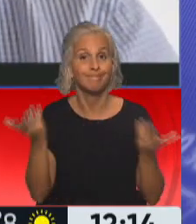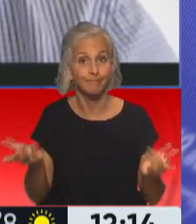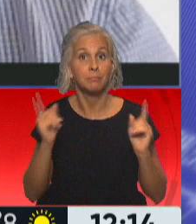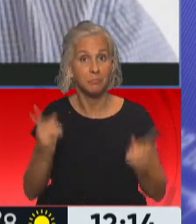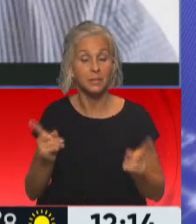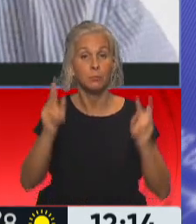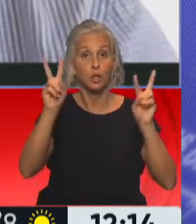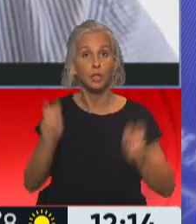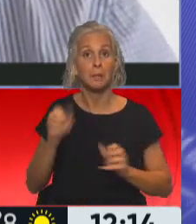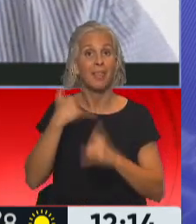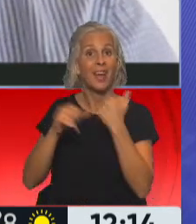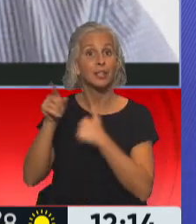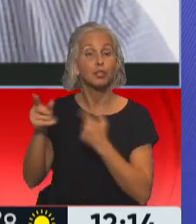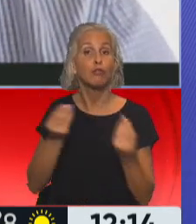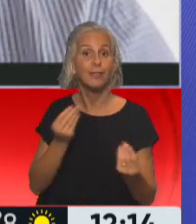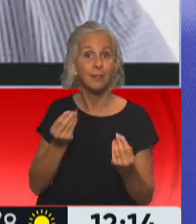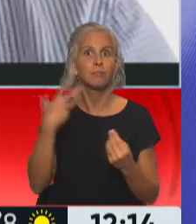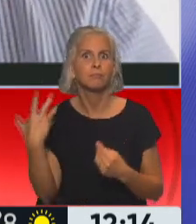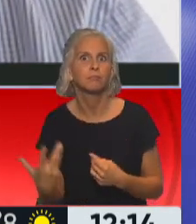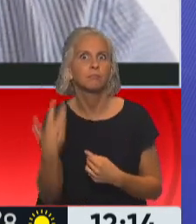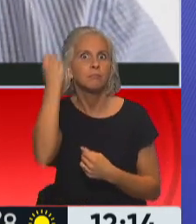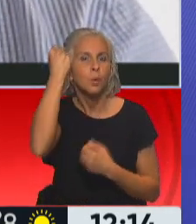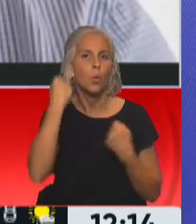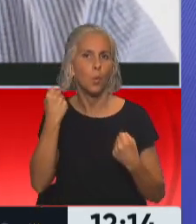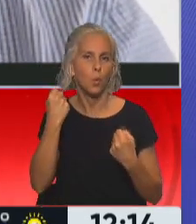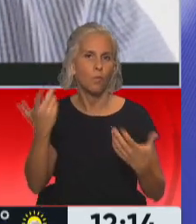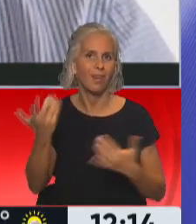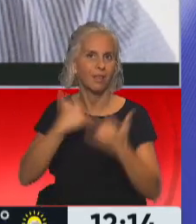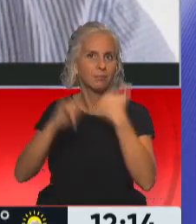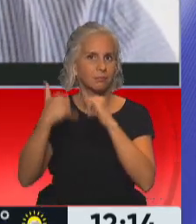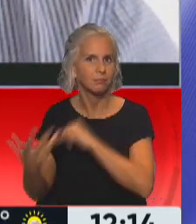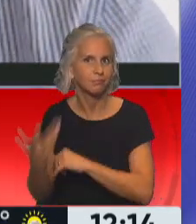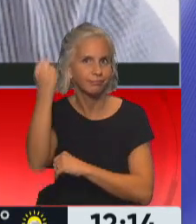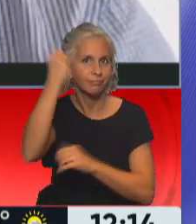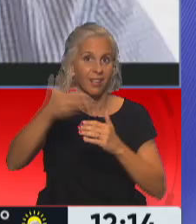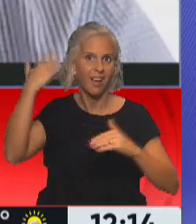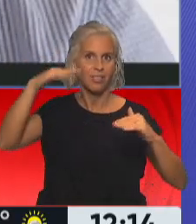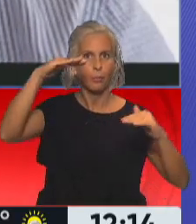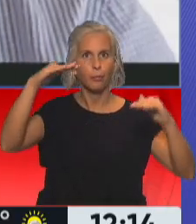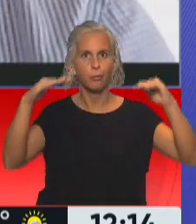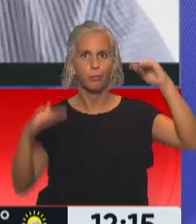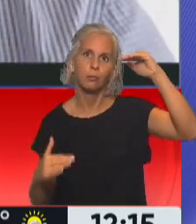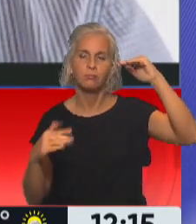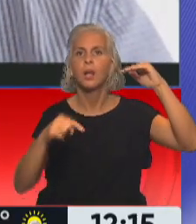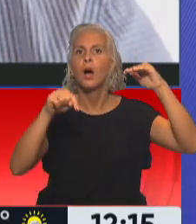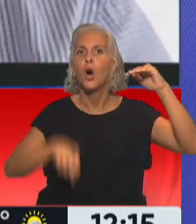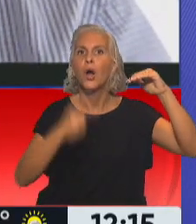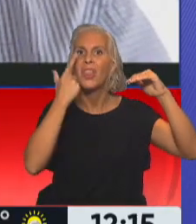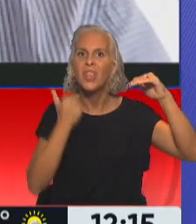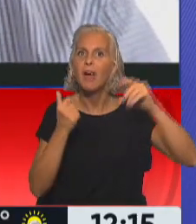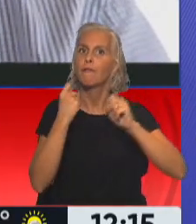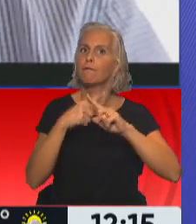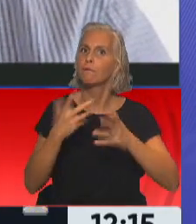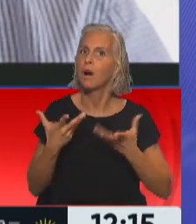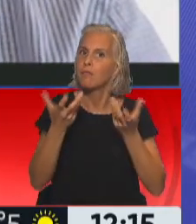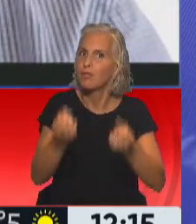en particular es que ha habido una recuperación bastante fuerte en el valor de las acciones argentinas que venían cayendo en un día que es favorable, te diría, en